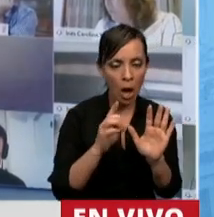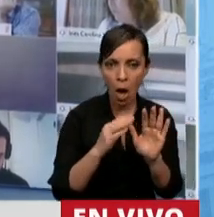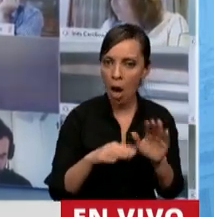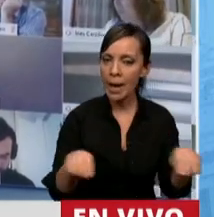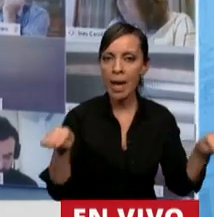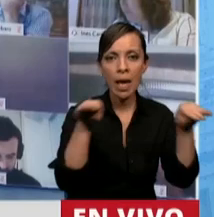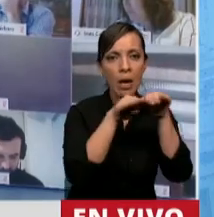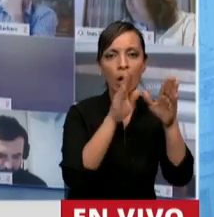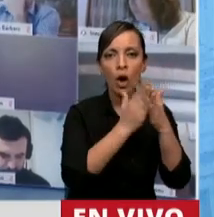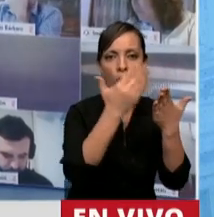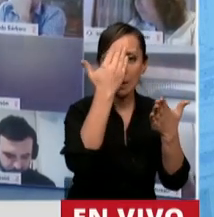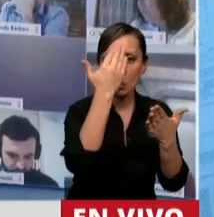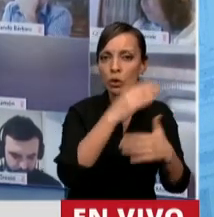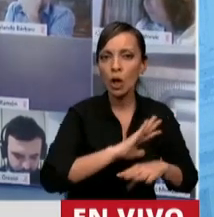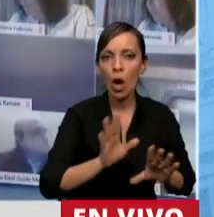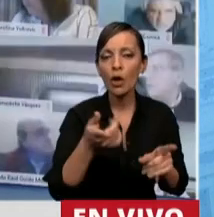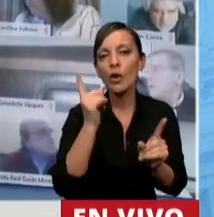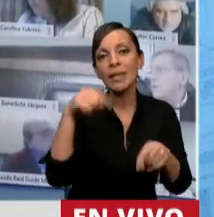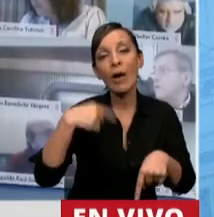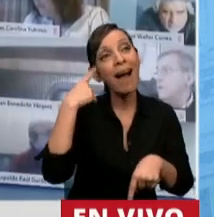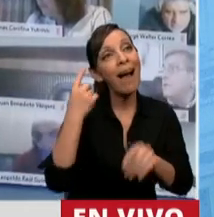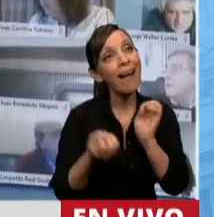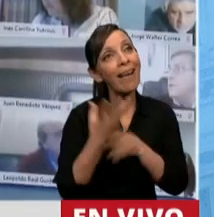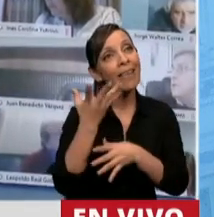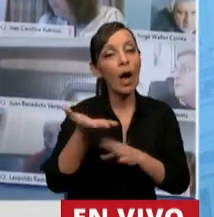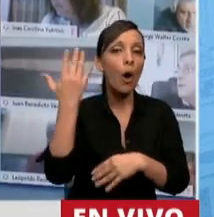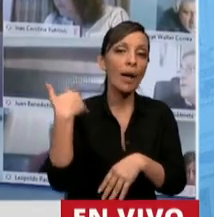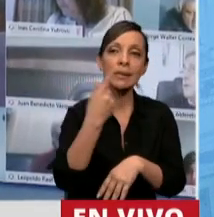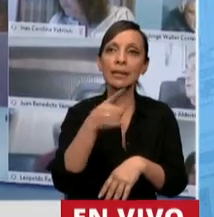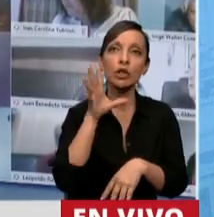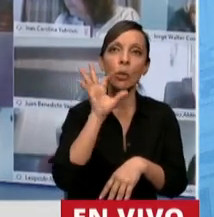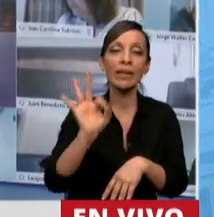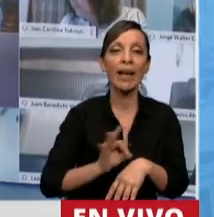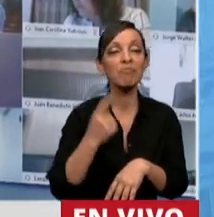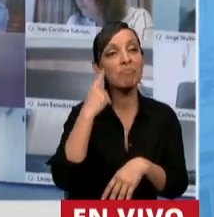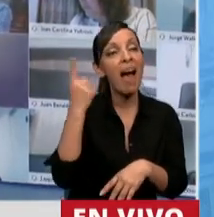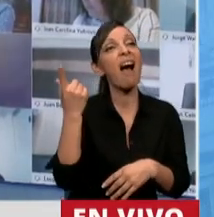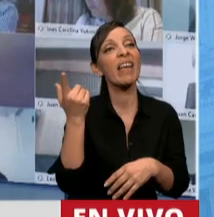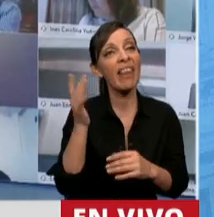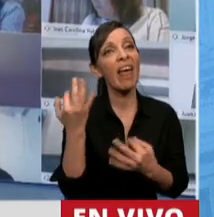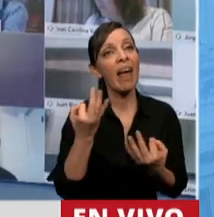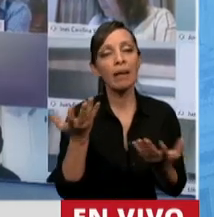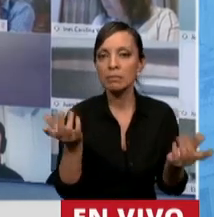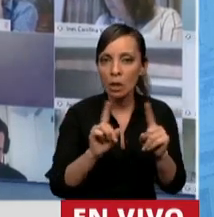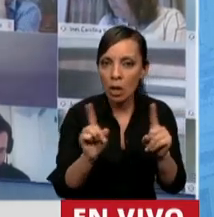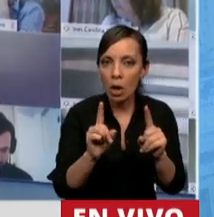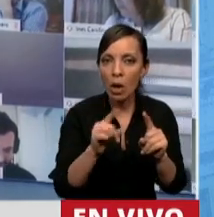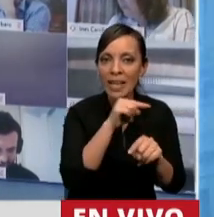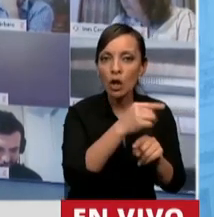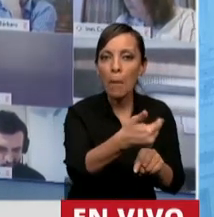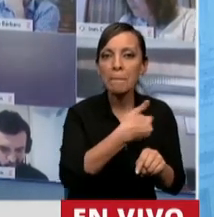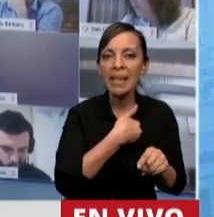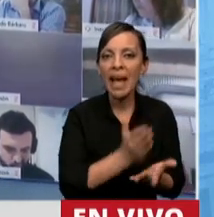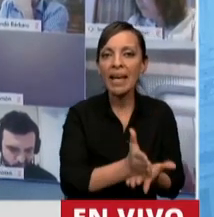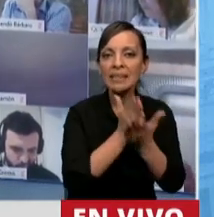es una cosa que se nos ocurrió ponernos ahora o hace 200, 150 años. Es algo que nos pide la